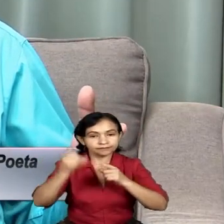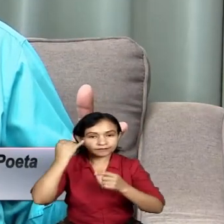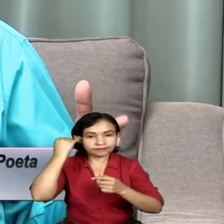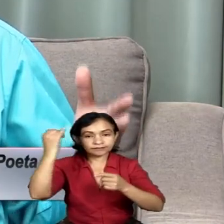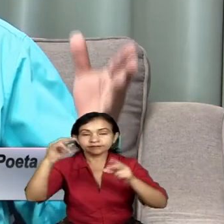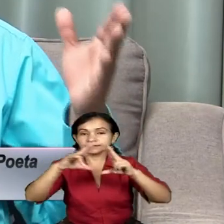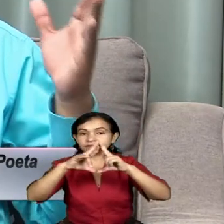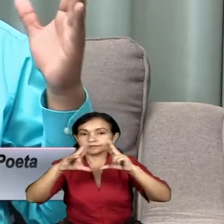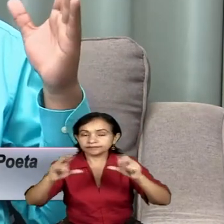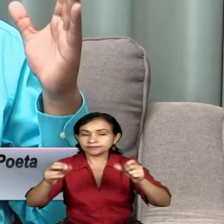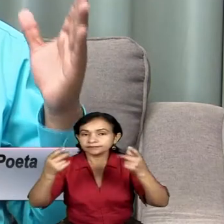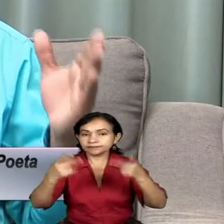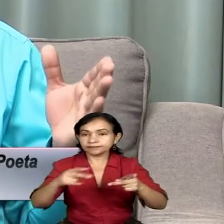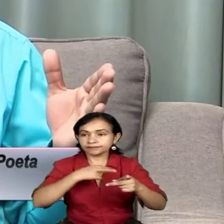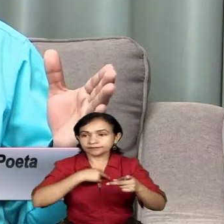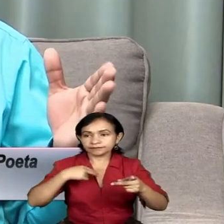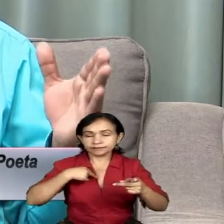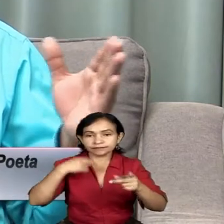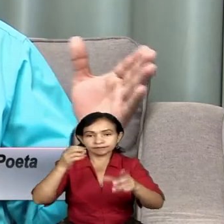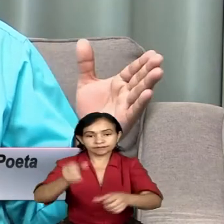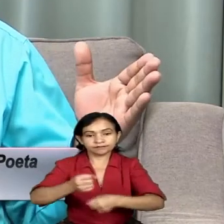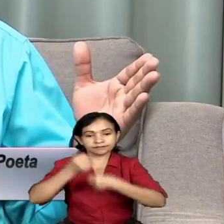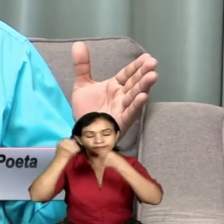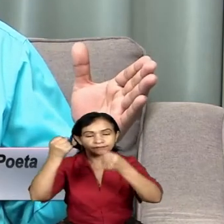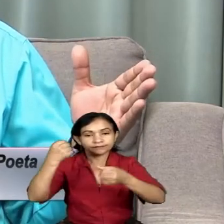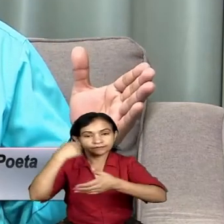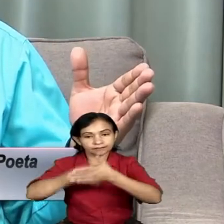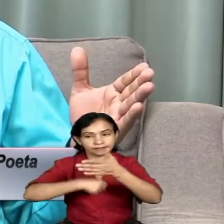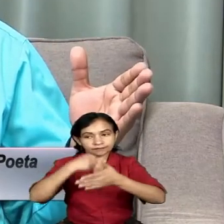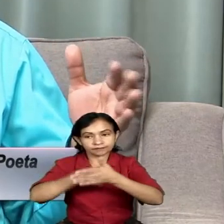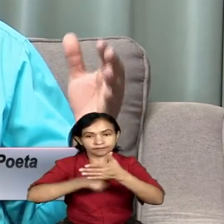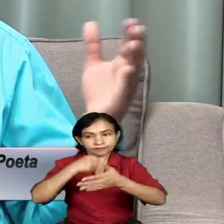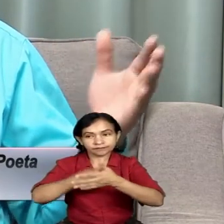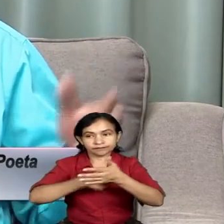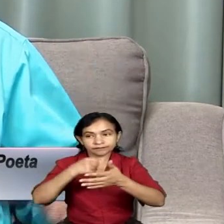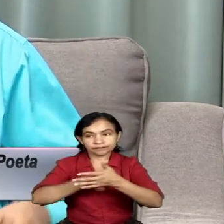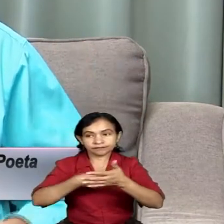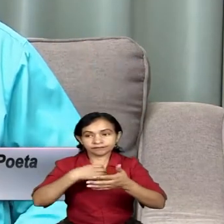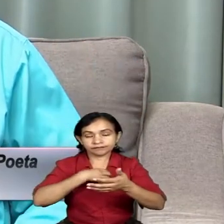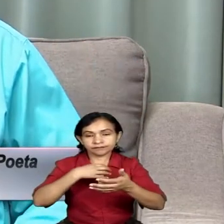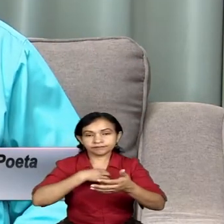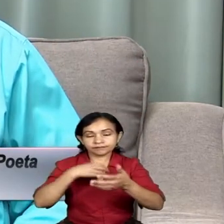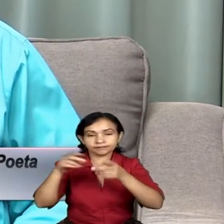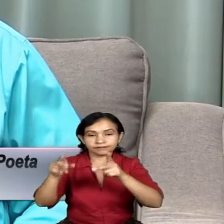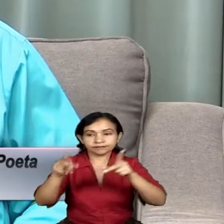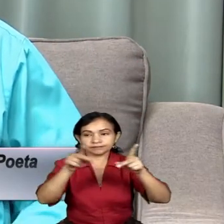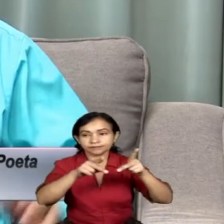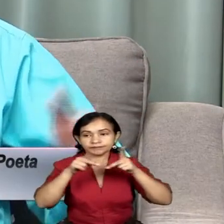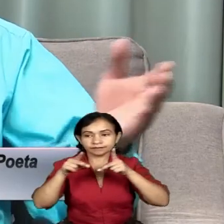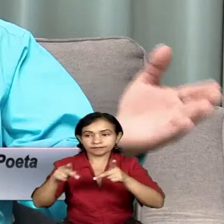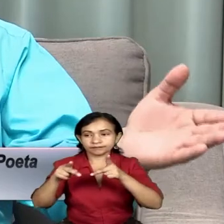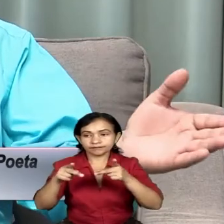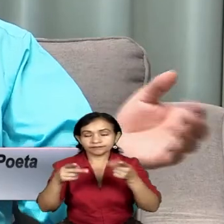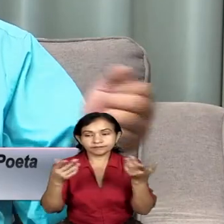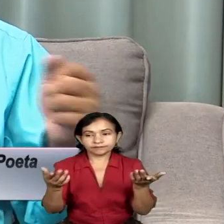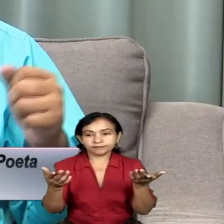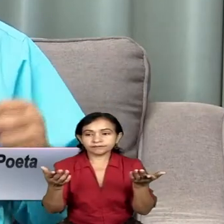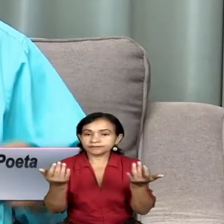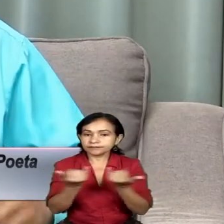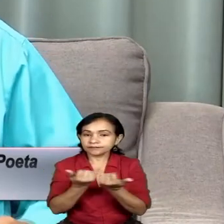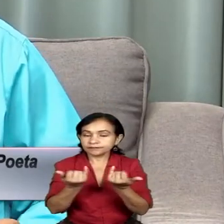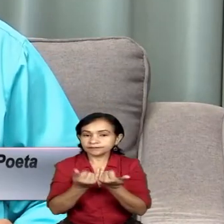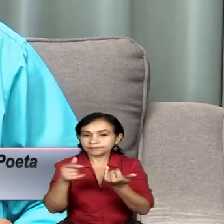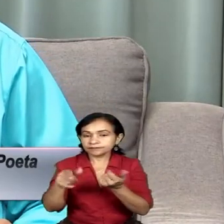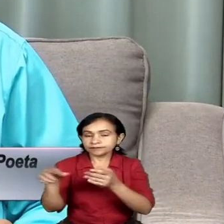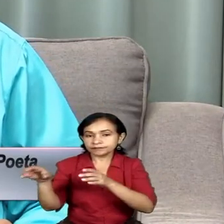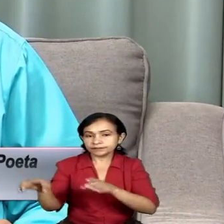país, pero también se da el rescate precisamente de esa lucha tábica de nuestra nación, de nuestra población, y entre ellos precisamente este